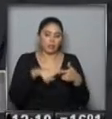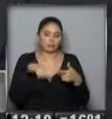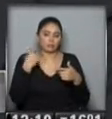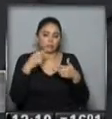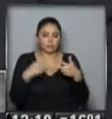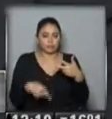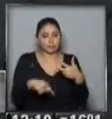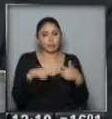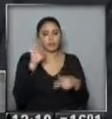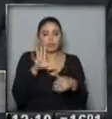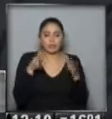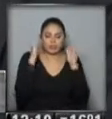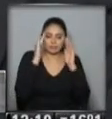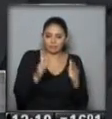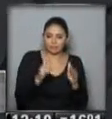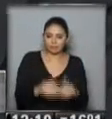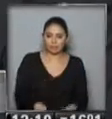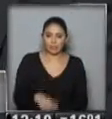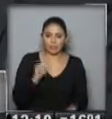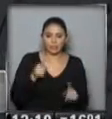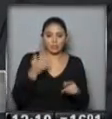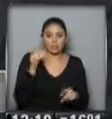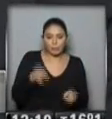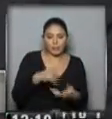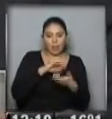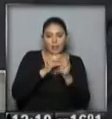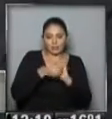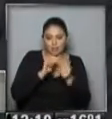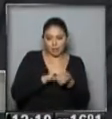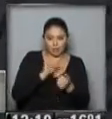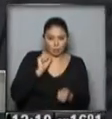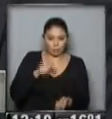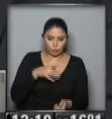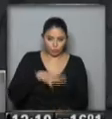y otras cuestiones que también en artesanía se destacan. La artesanía portuguesa es muy